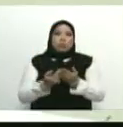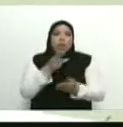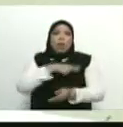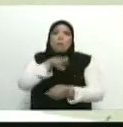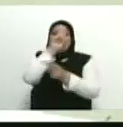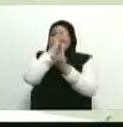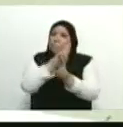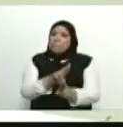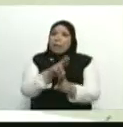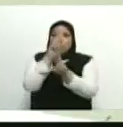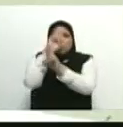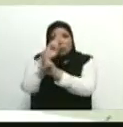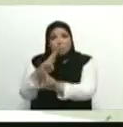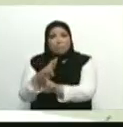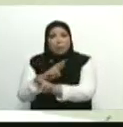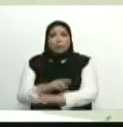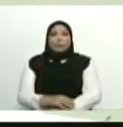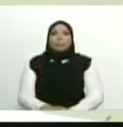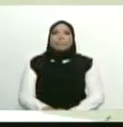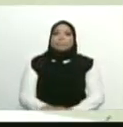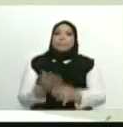respetar.